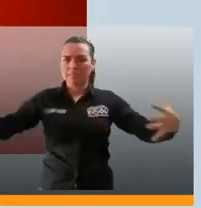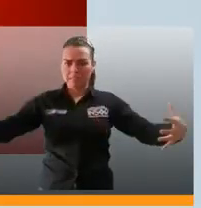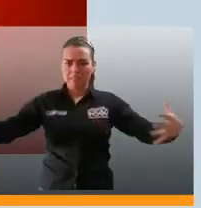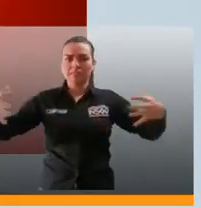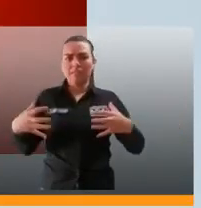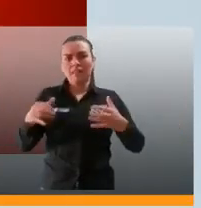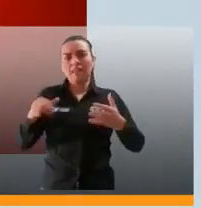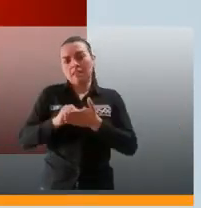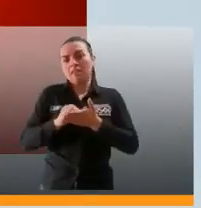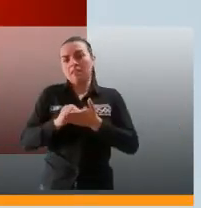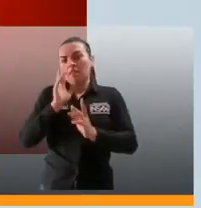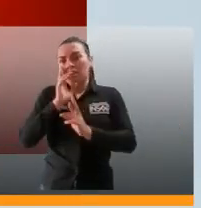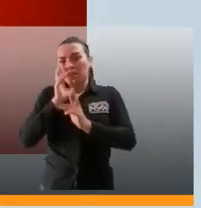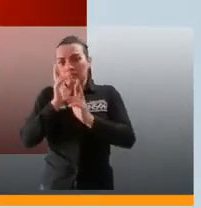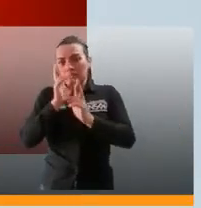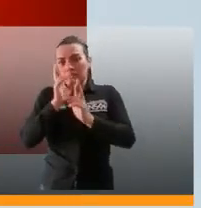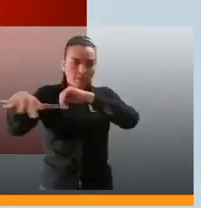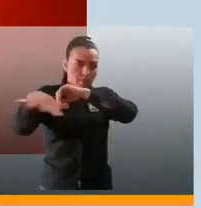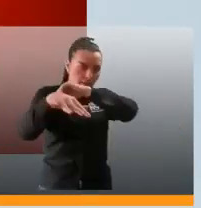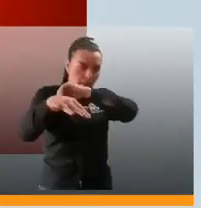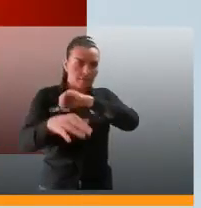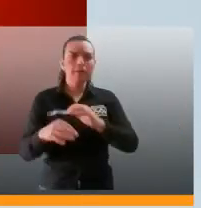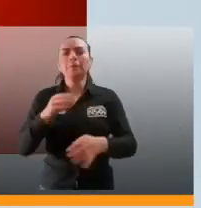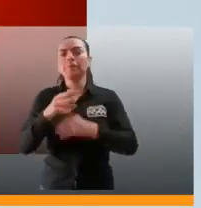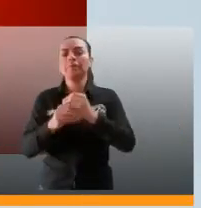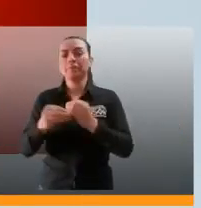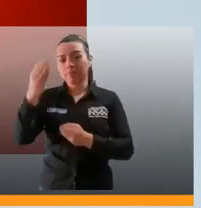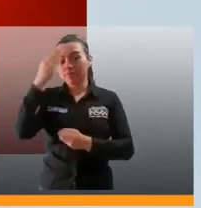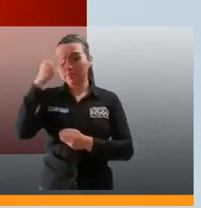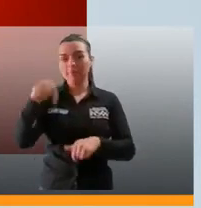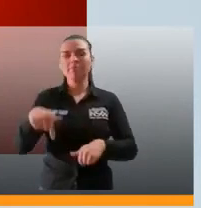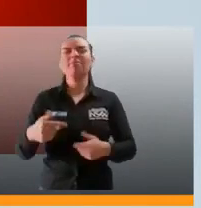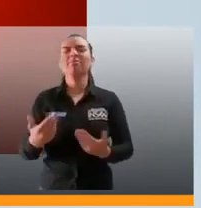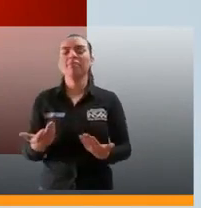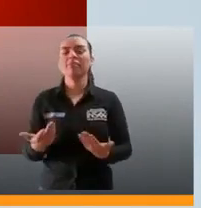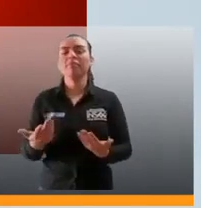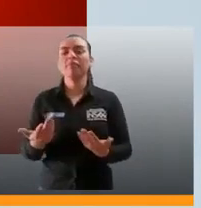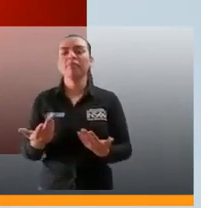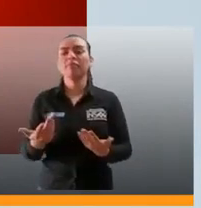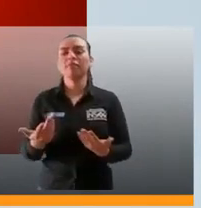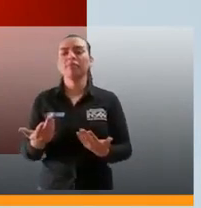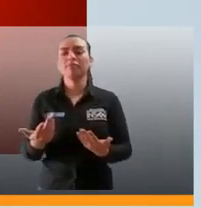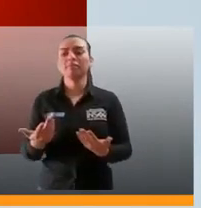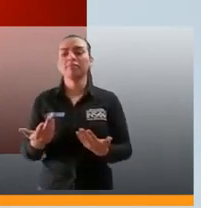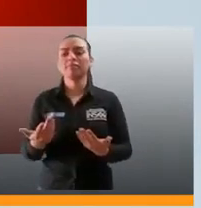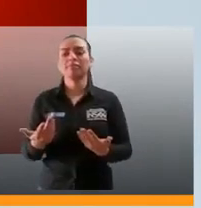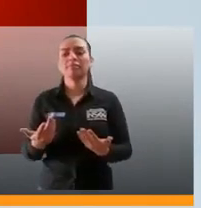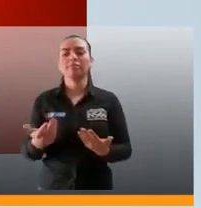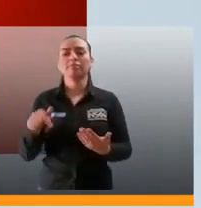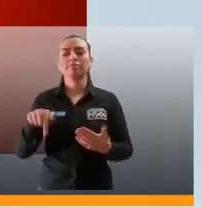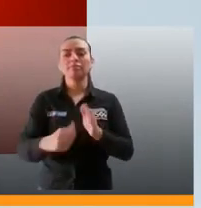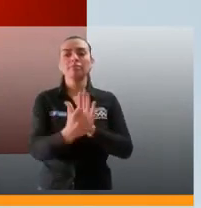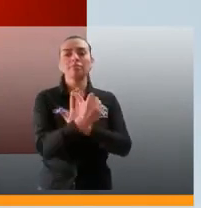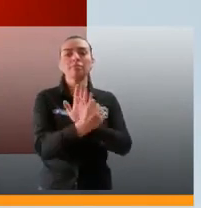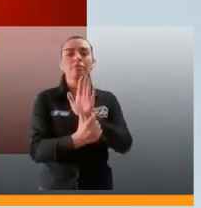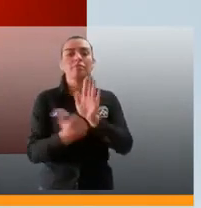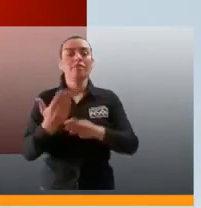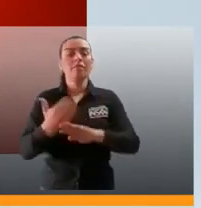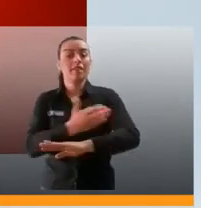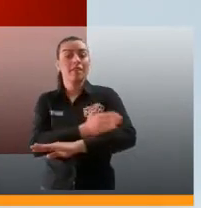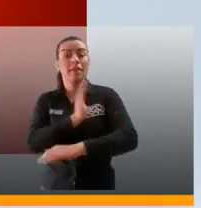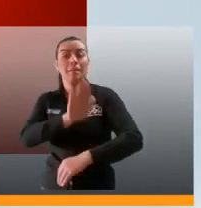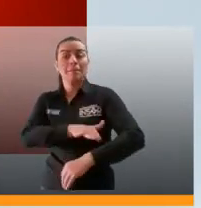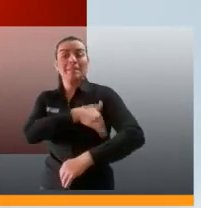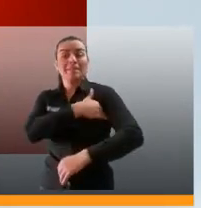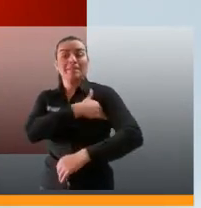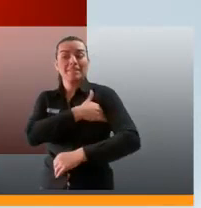esa alianza que teníamos y era el Plan Padrino, ese programa tan bonito que sacó el ministerio y donde